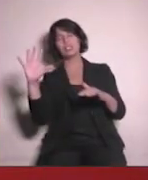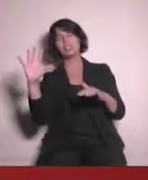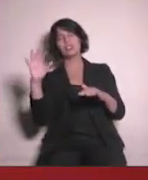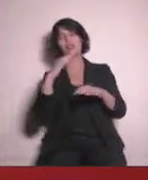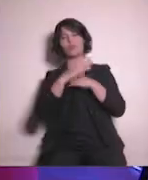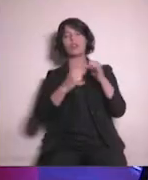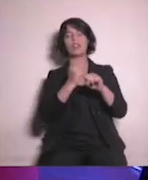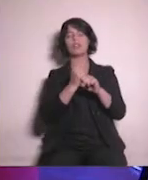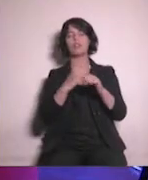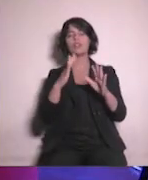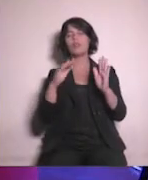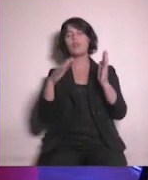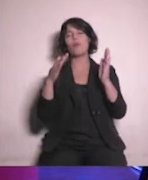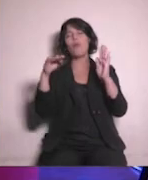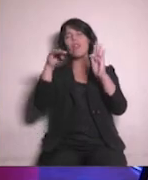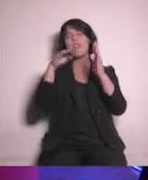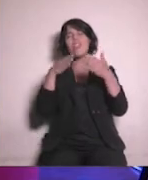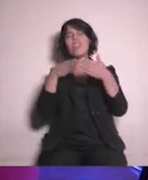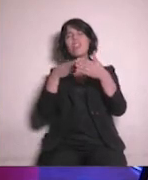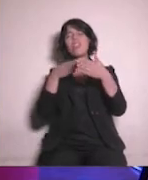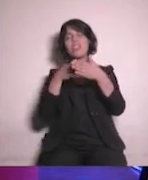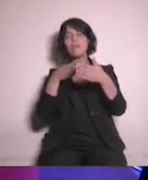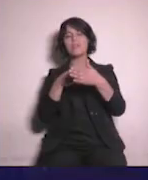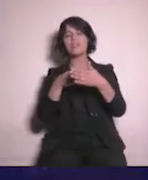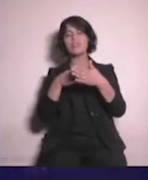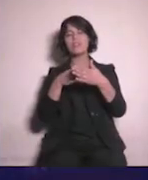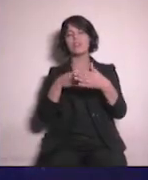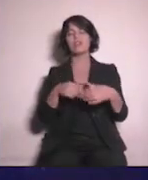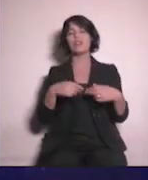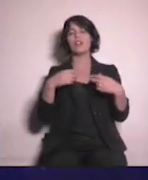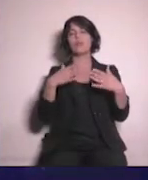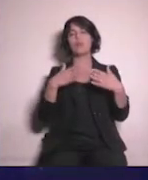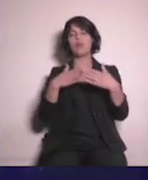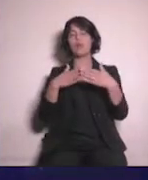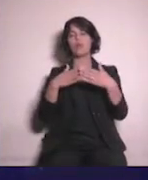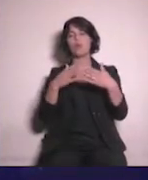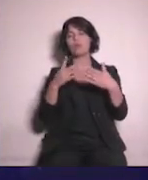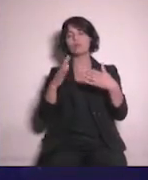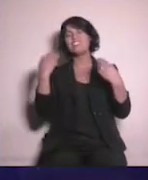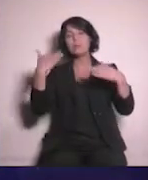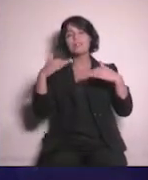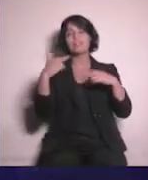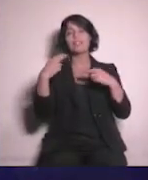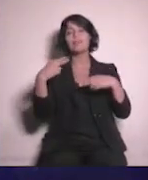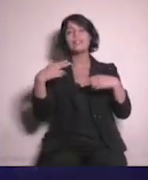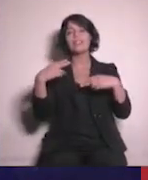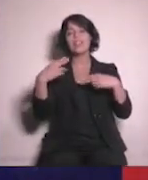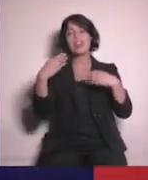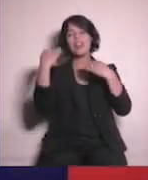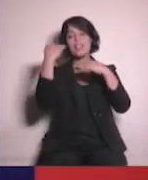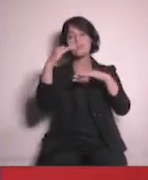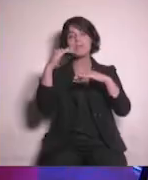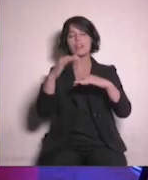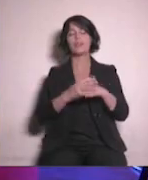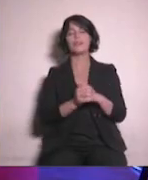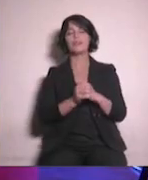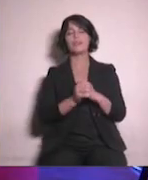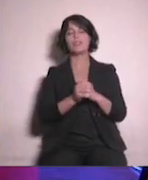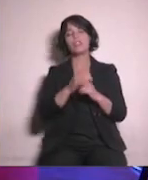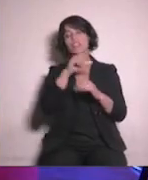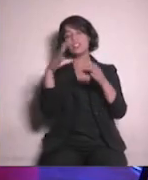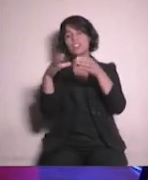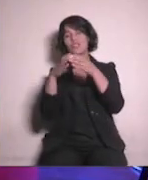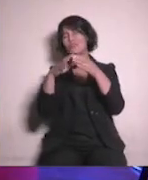logran su PIC. Tal vez son los que se dicen, no me ha preocupado mi pensión, voy a empezar a cotizar. Pero eso ya es tarde. Y ese